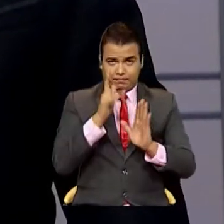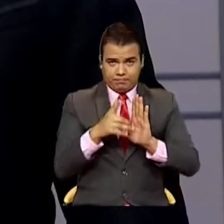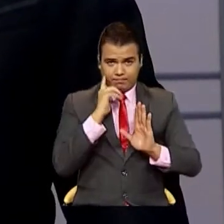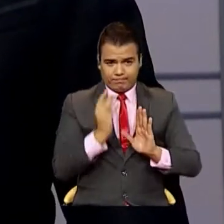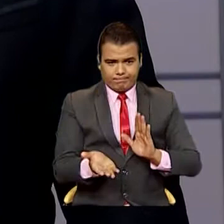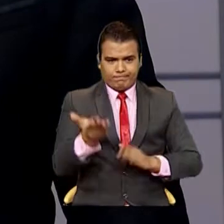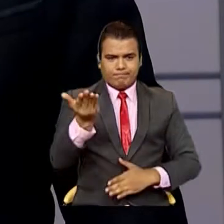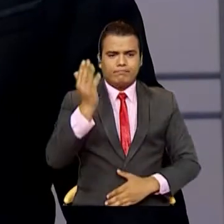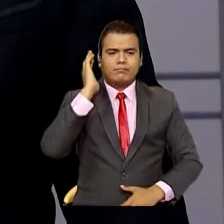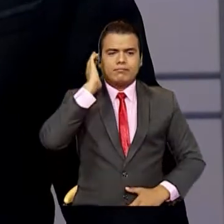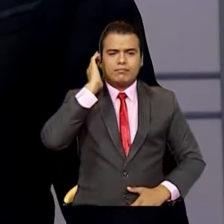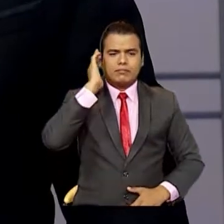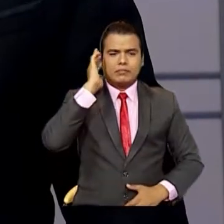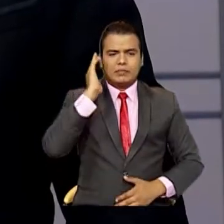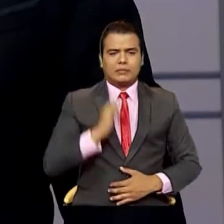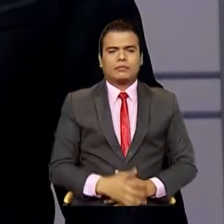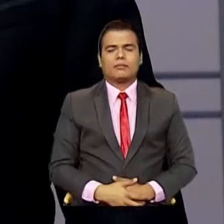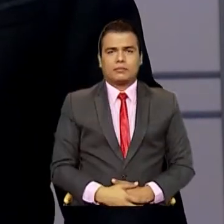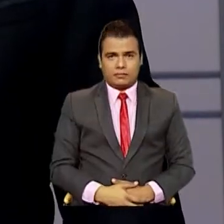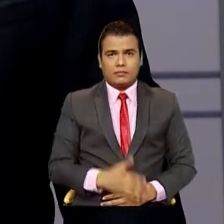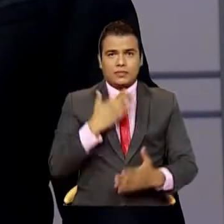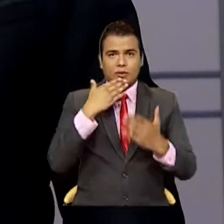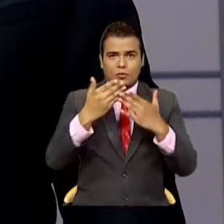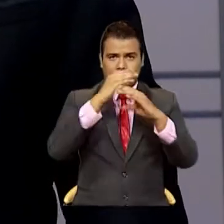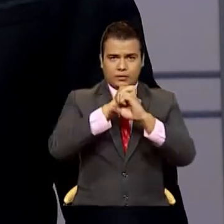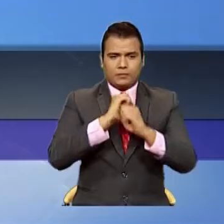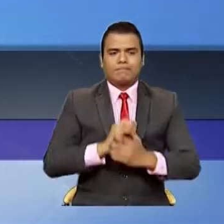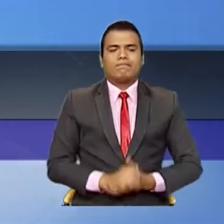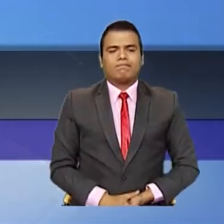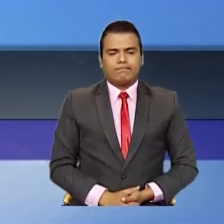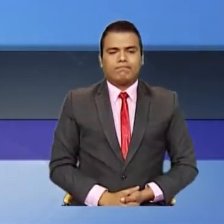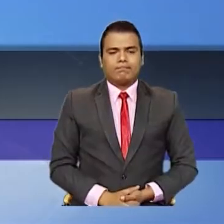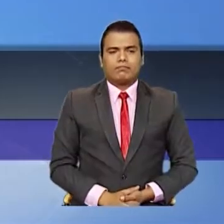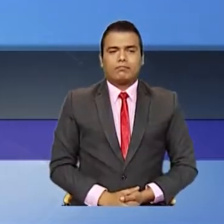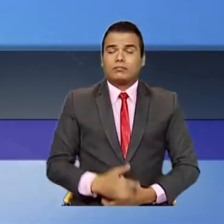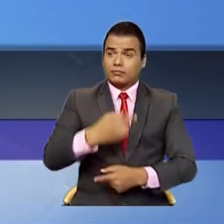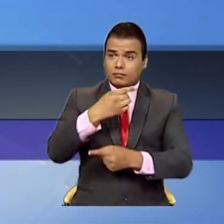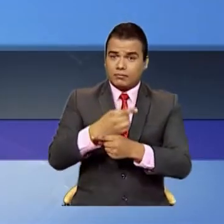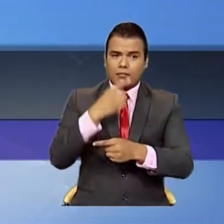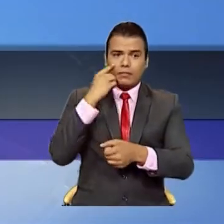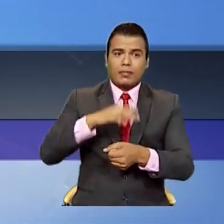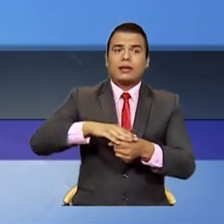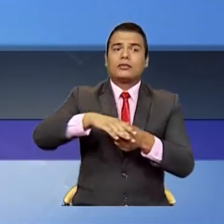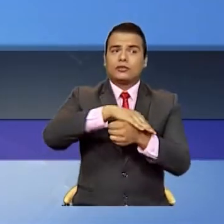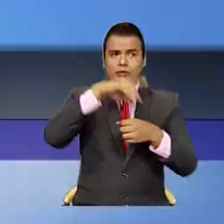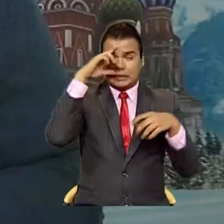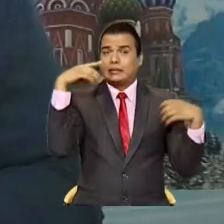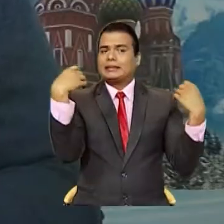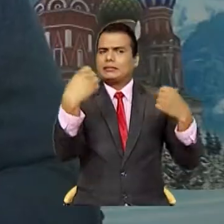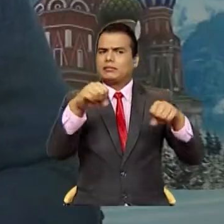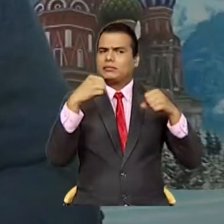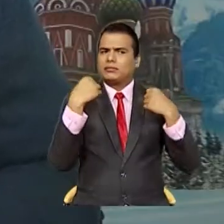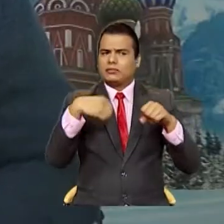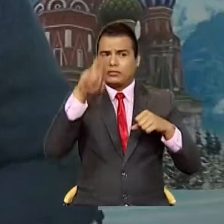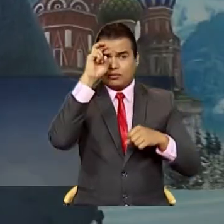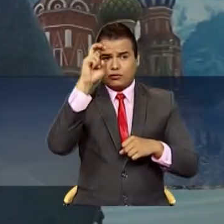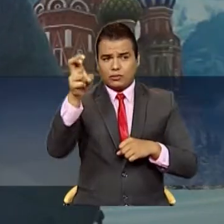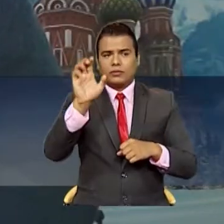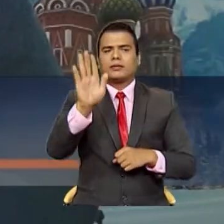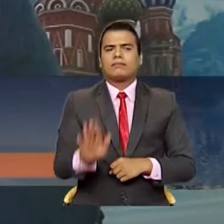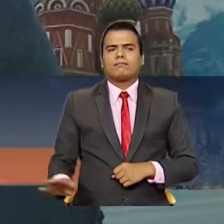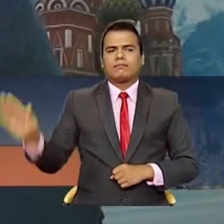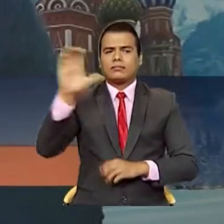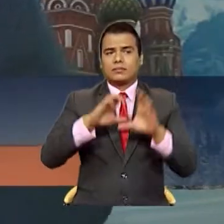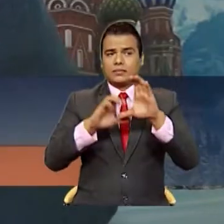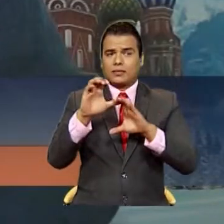Telepacífico Noticias, Camilo Fajardo. Buenas noches, Camilo. Así es, la situación es de preocupación en el norte del departamento por